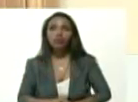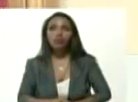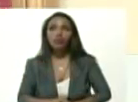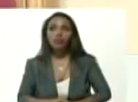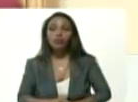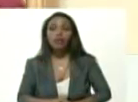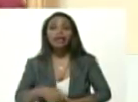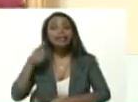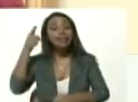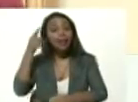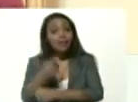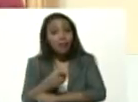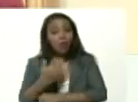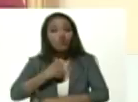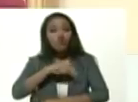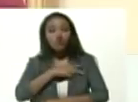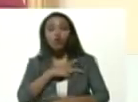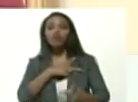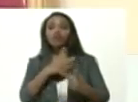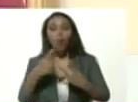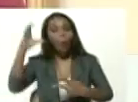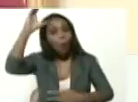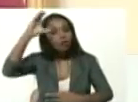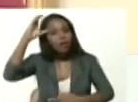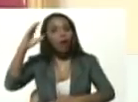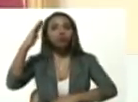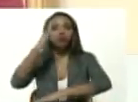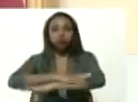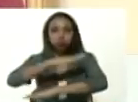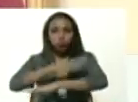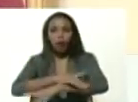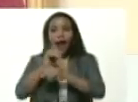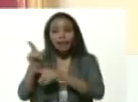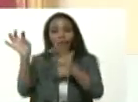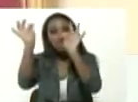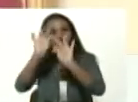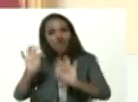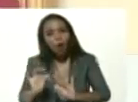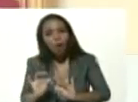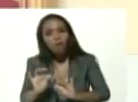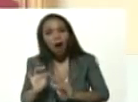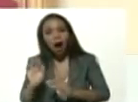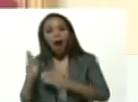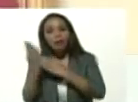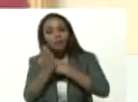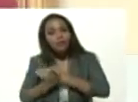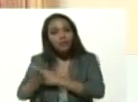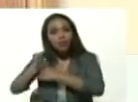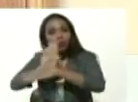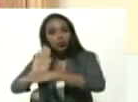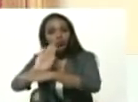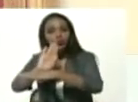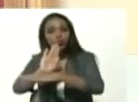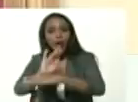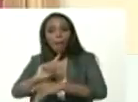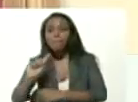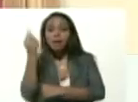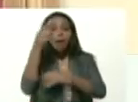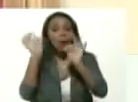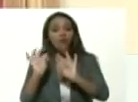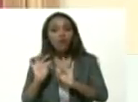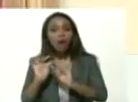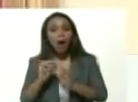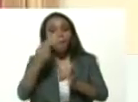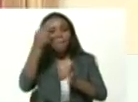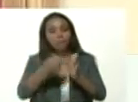Debemos nosotros voluntariamente, conscientemente acatar estas medidas preventivas. Primera medida,